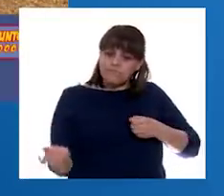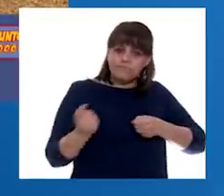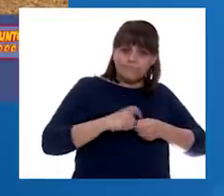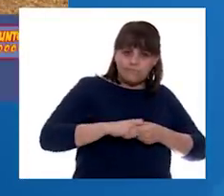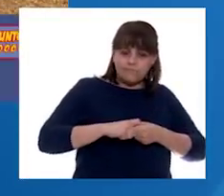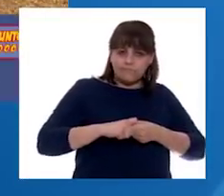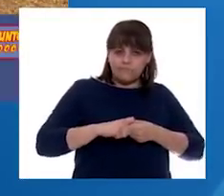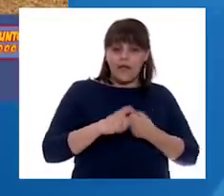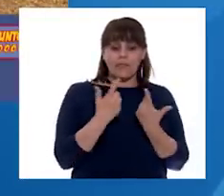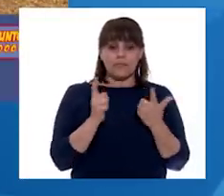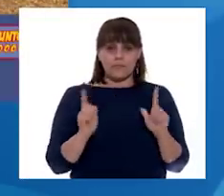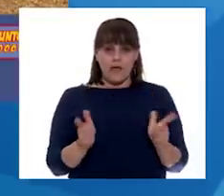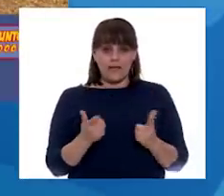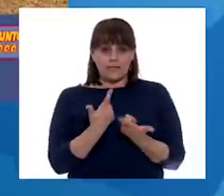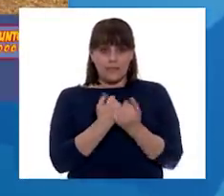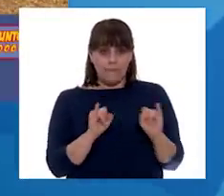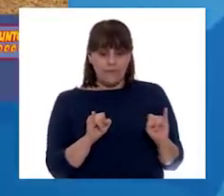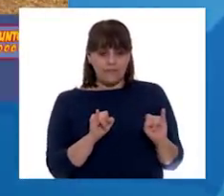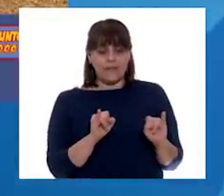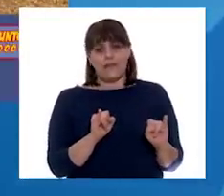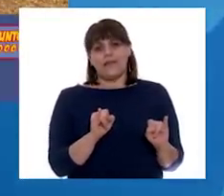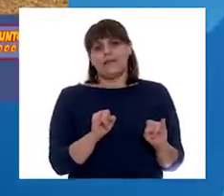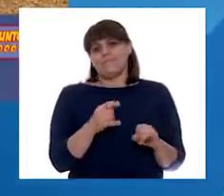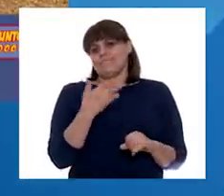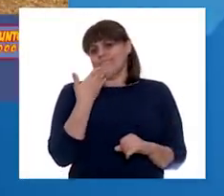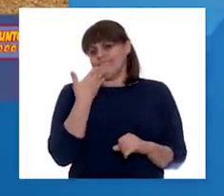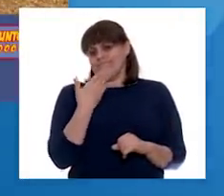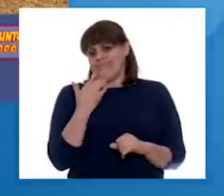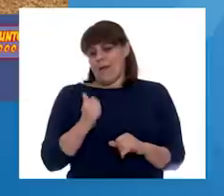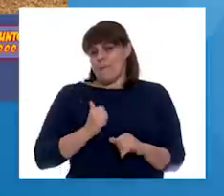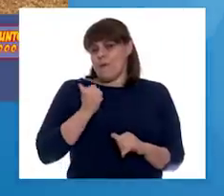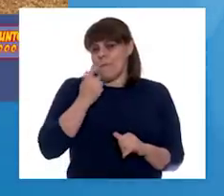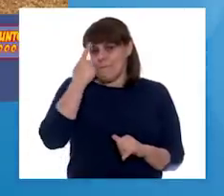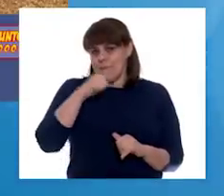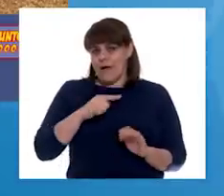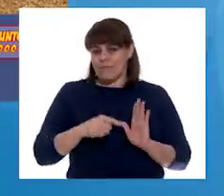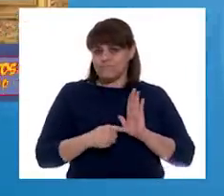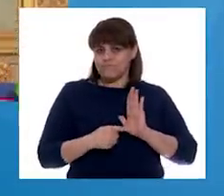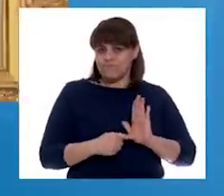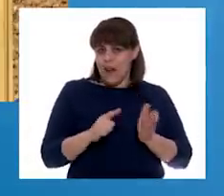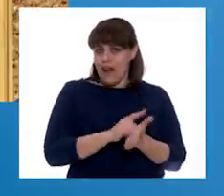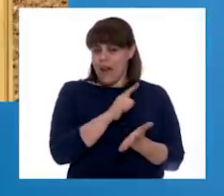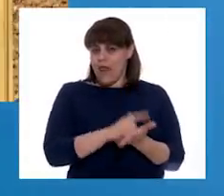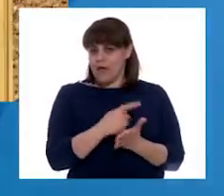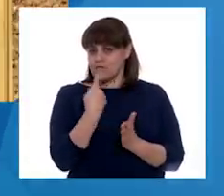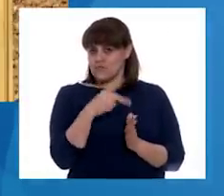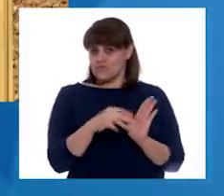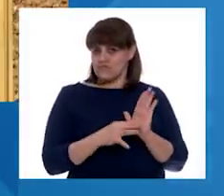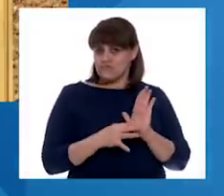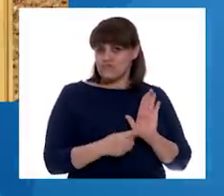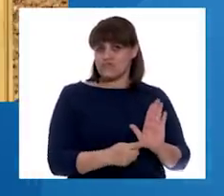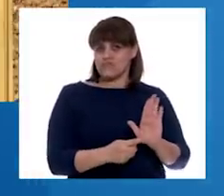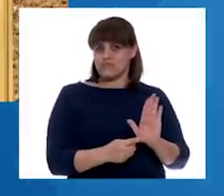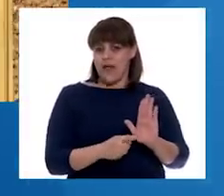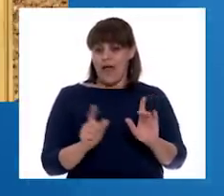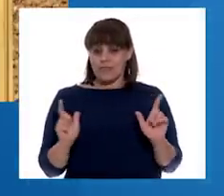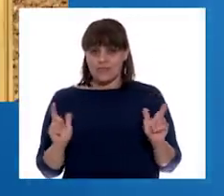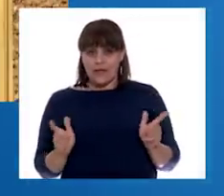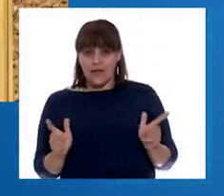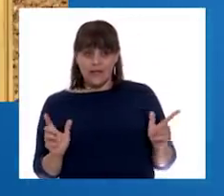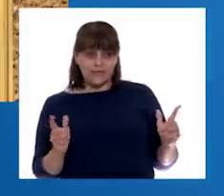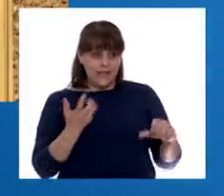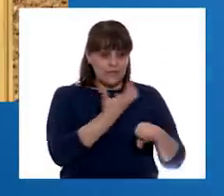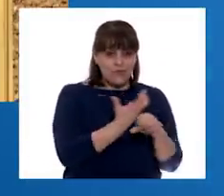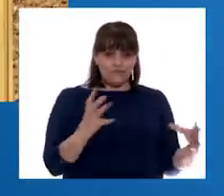tejana sirvió de pretexto perfecto para ejercer su manifiesto. Texas se unía a Estados Unidos.